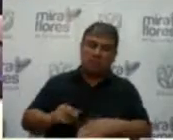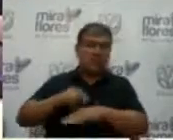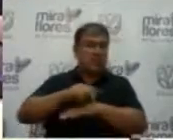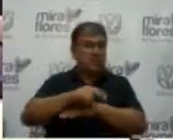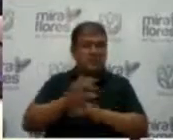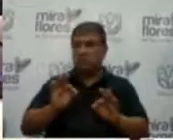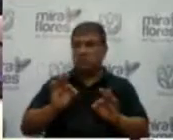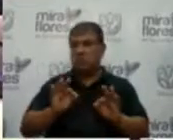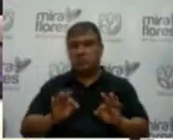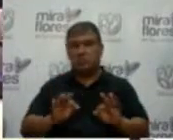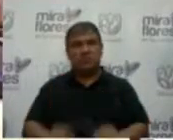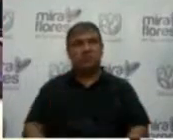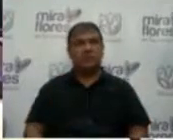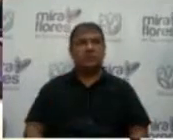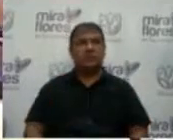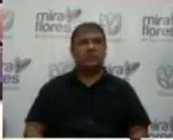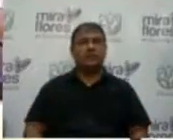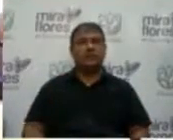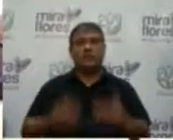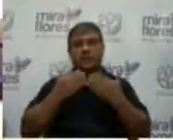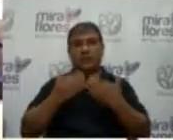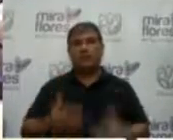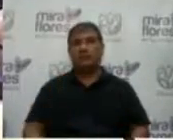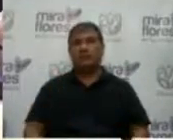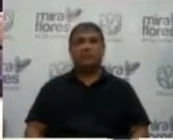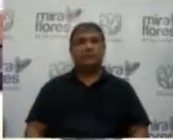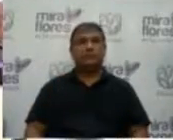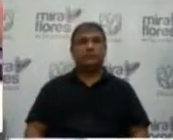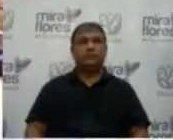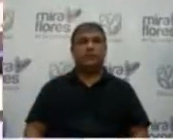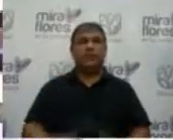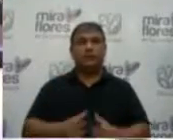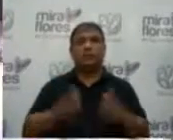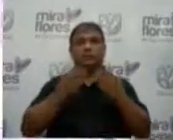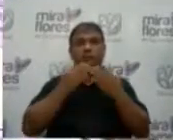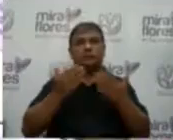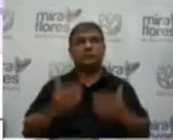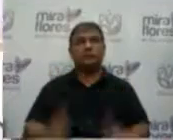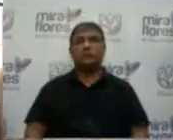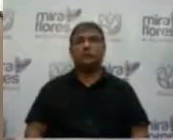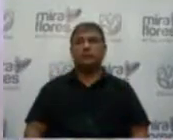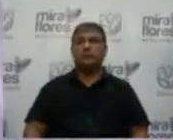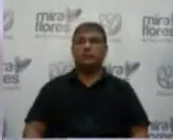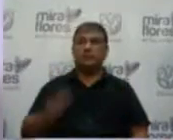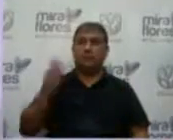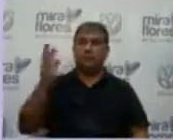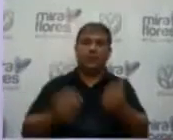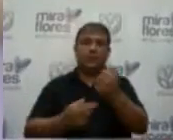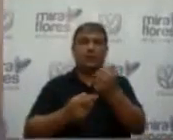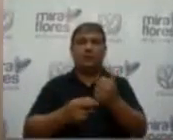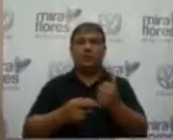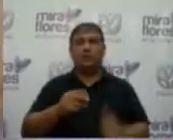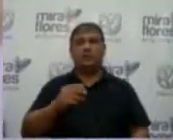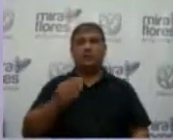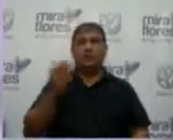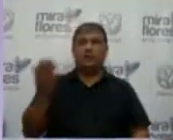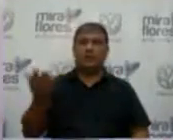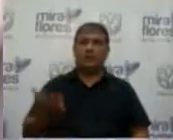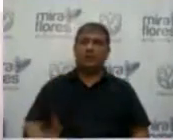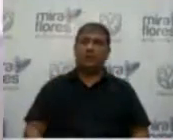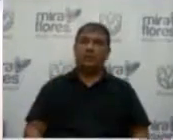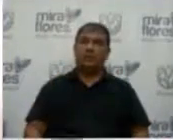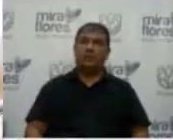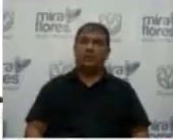peatonal fabuloso. Gracias. Muy bien, muchas gracias. Sí, el regidor de Albertis tiene el uso de la palabra.